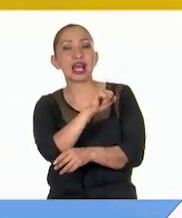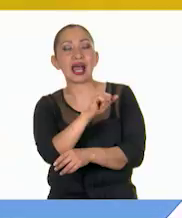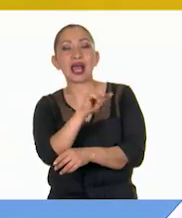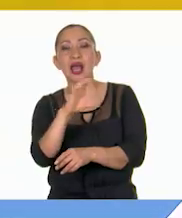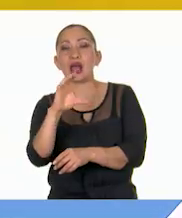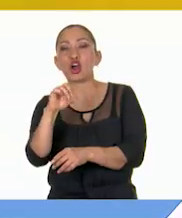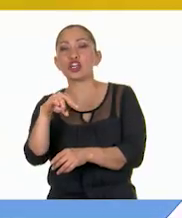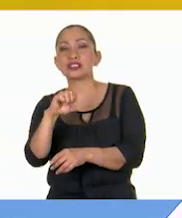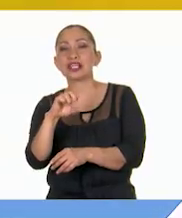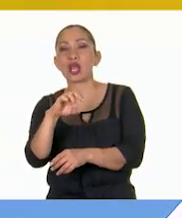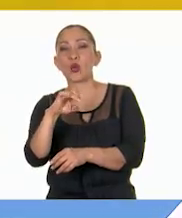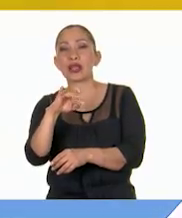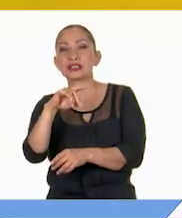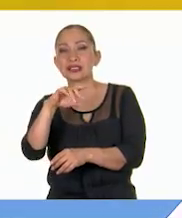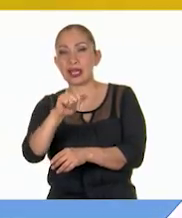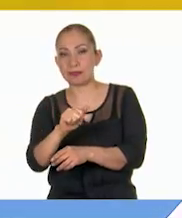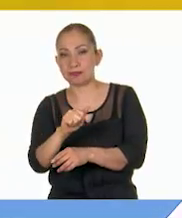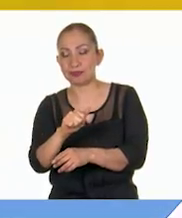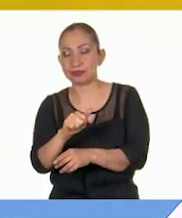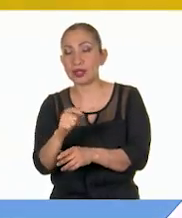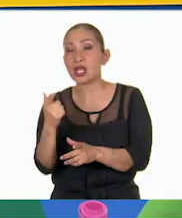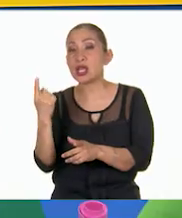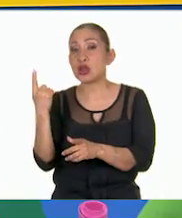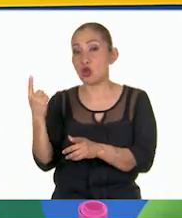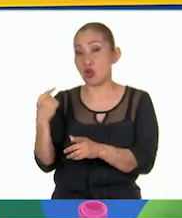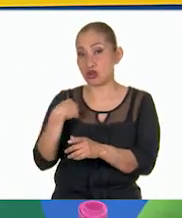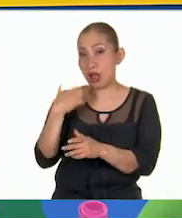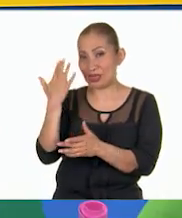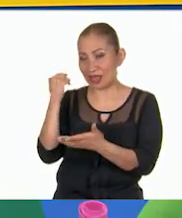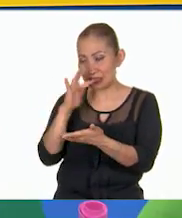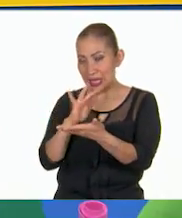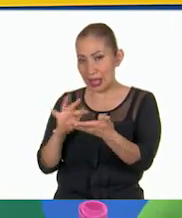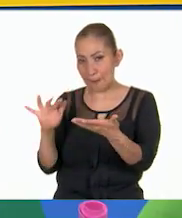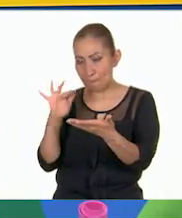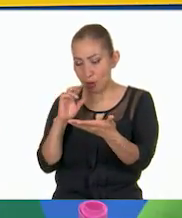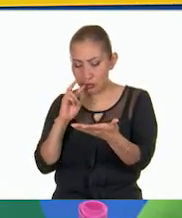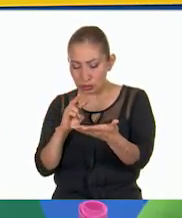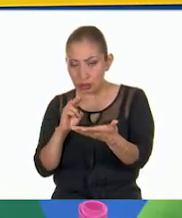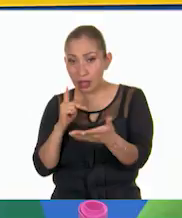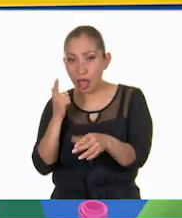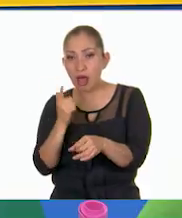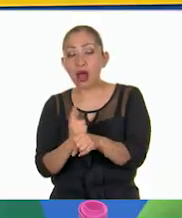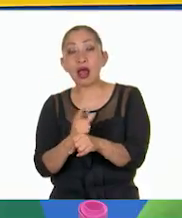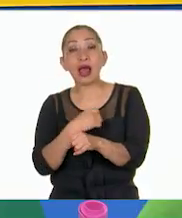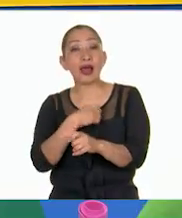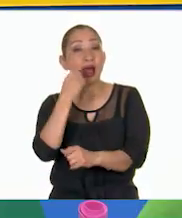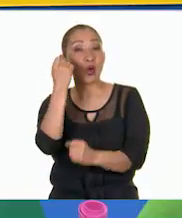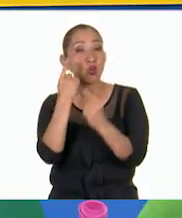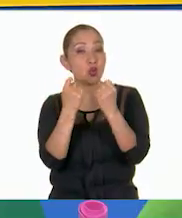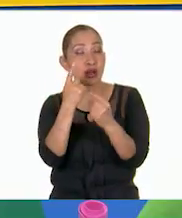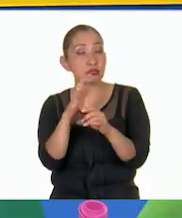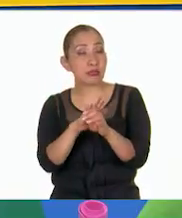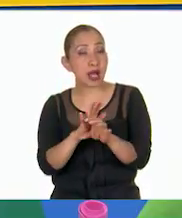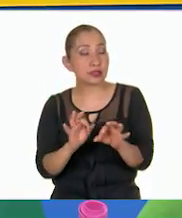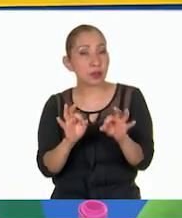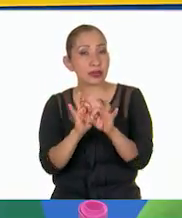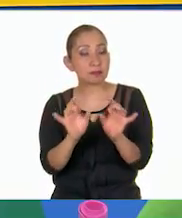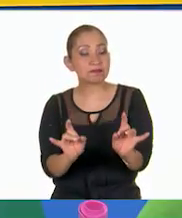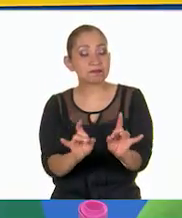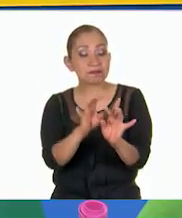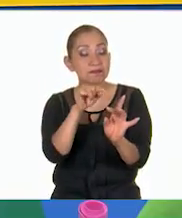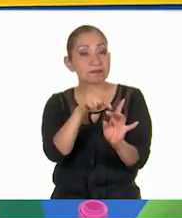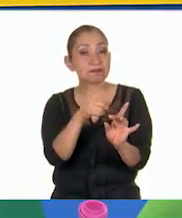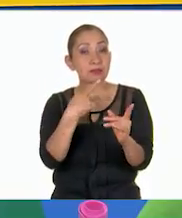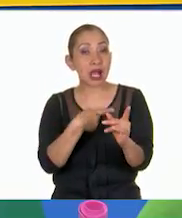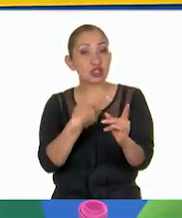históricos. Y gracias a uno de los relatos que leímos, vimos, por ejemplo, que algunas de las principales causas por las que